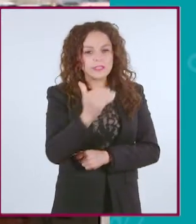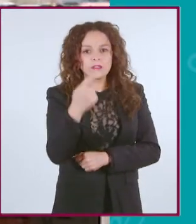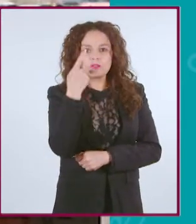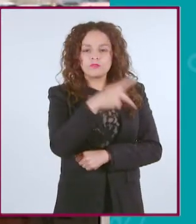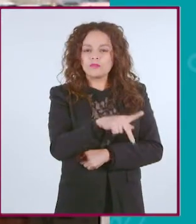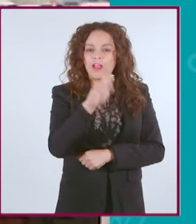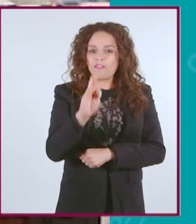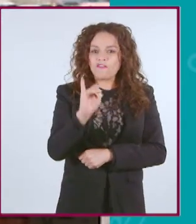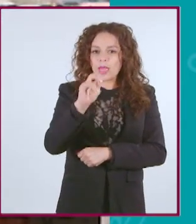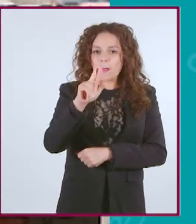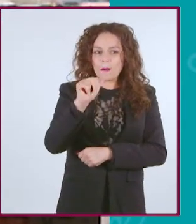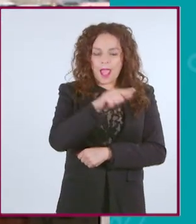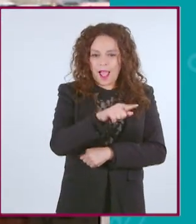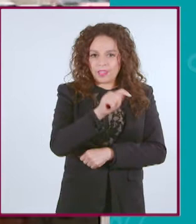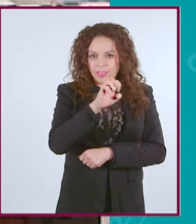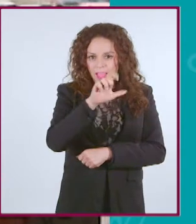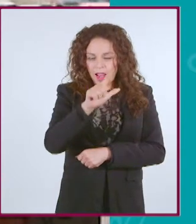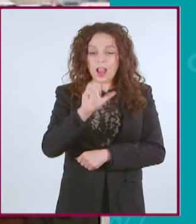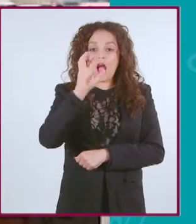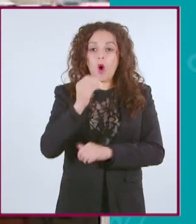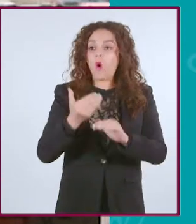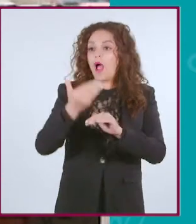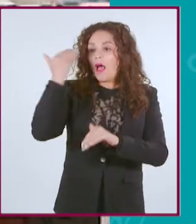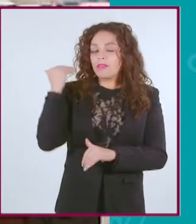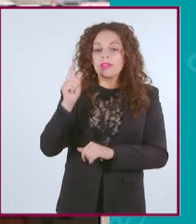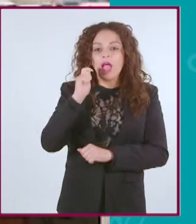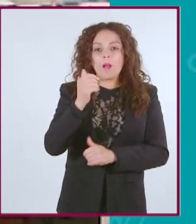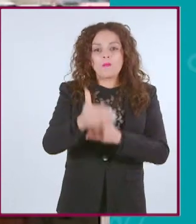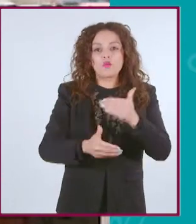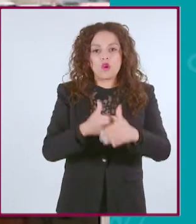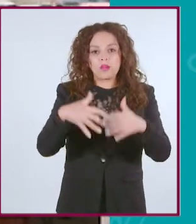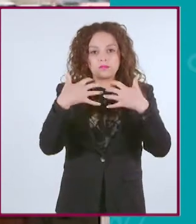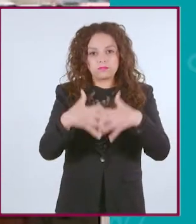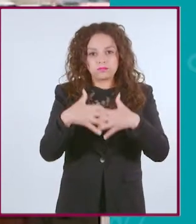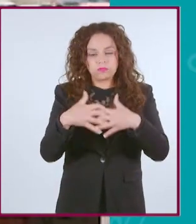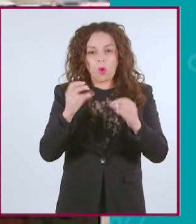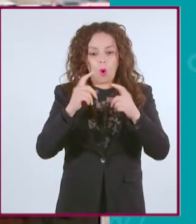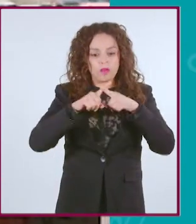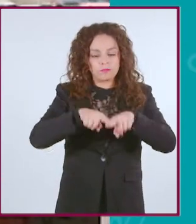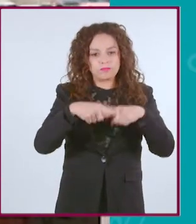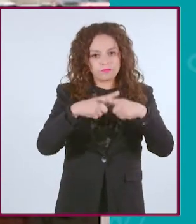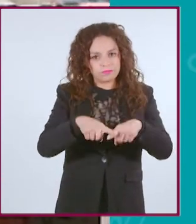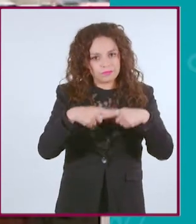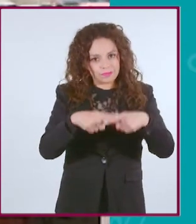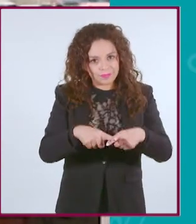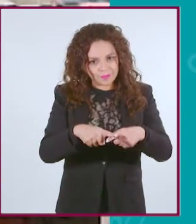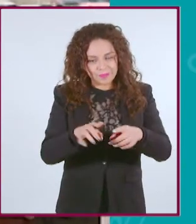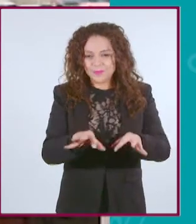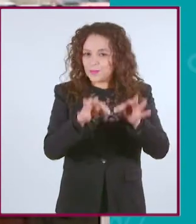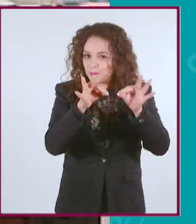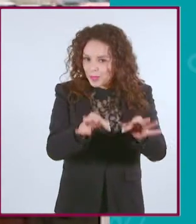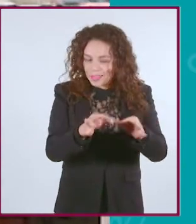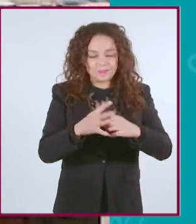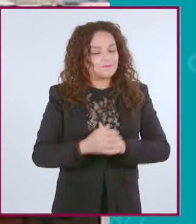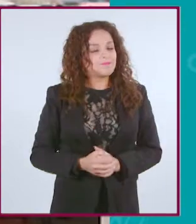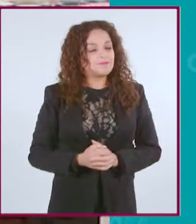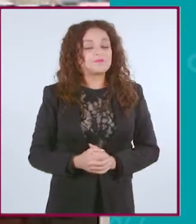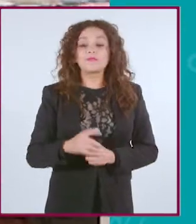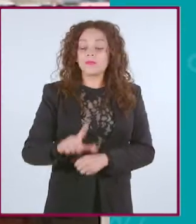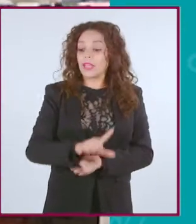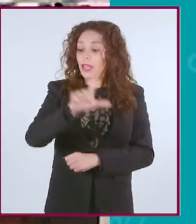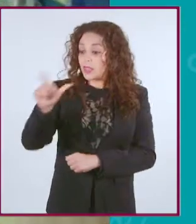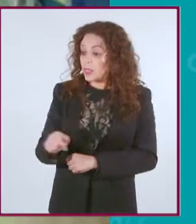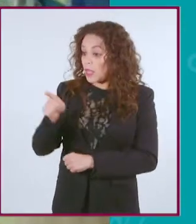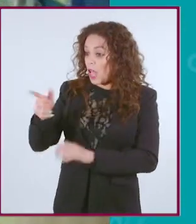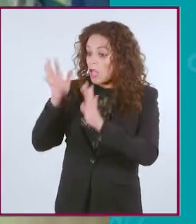o del proceso anterior con el que fue trabajado o tejido. Muy bien. Después de